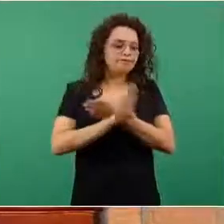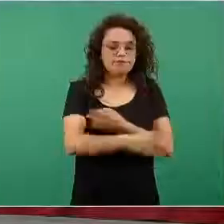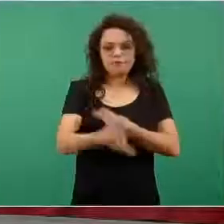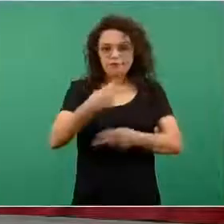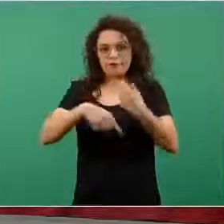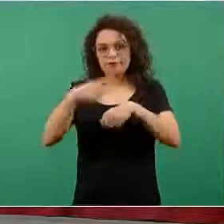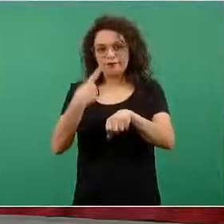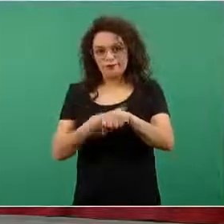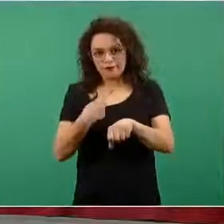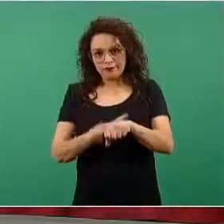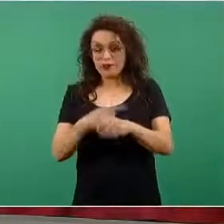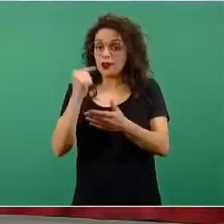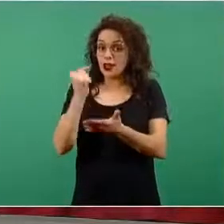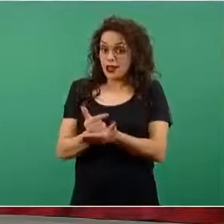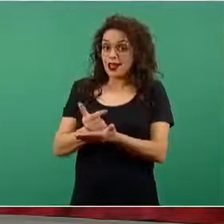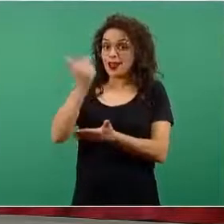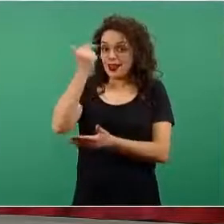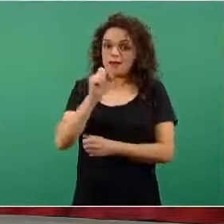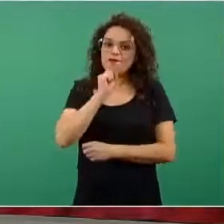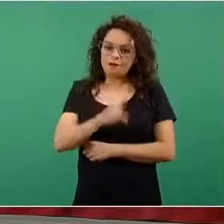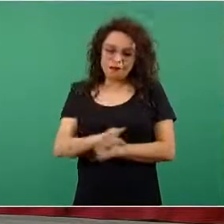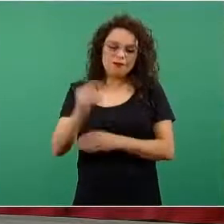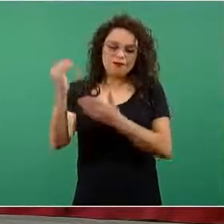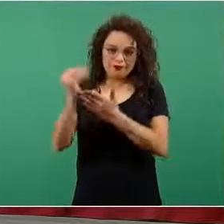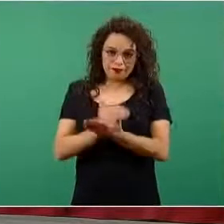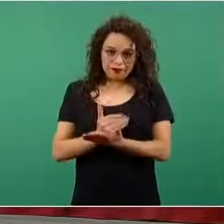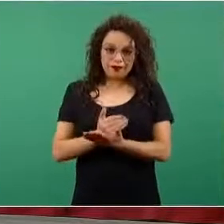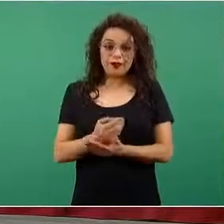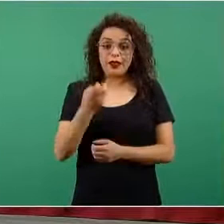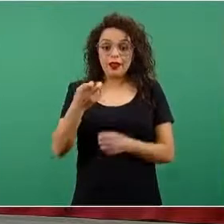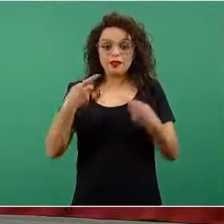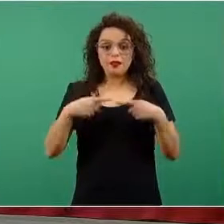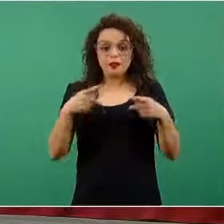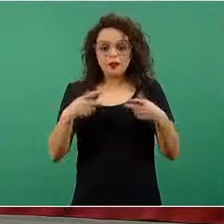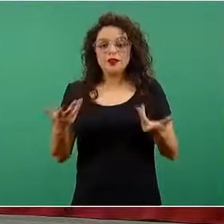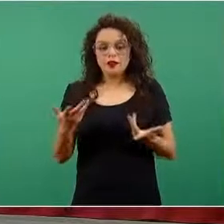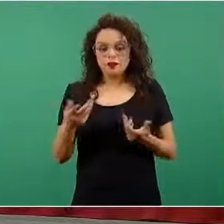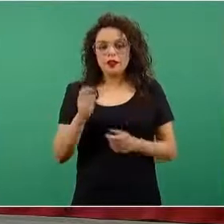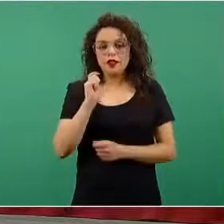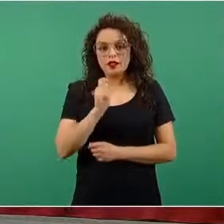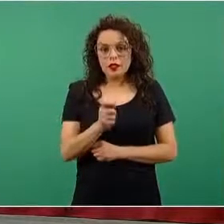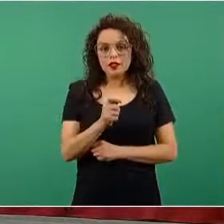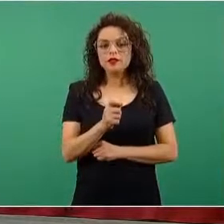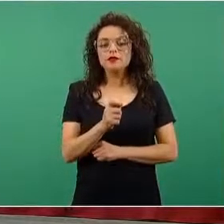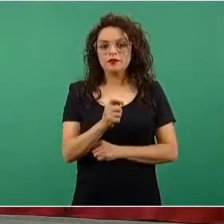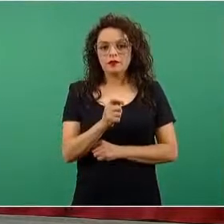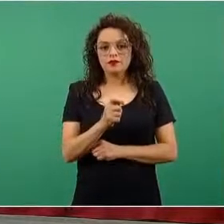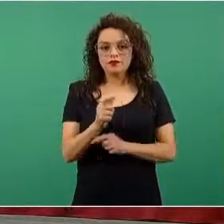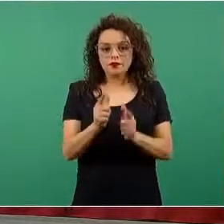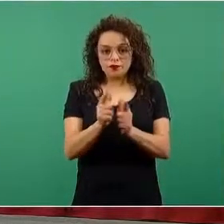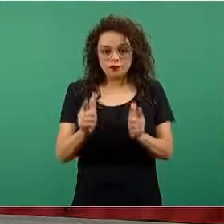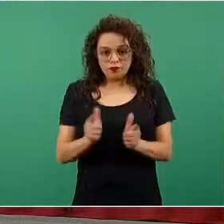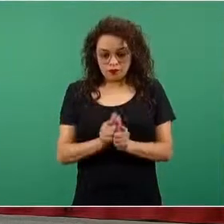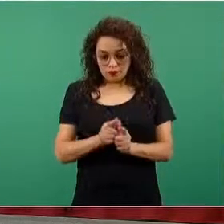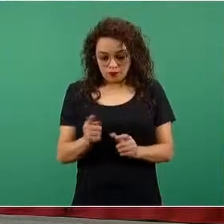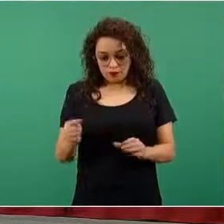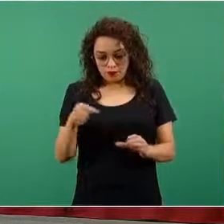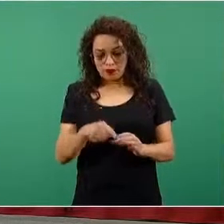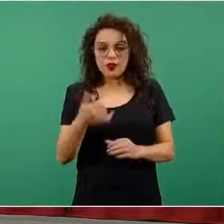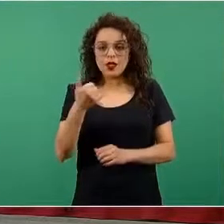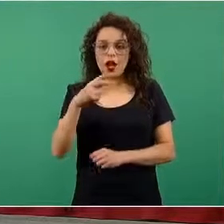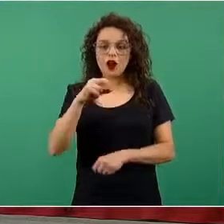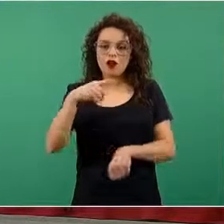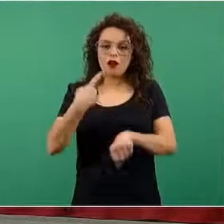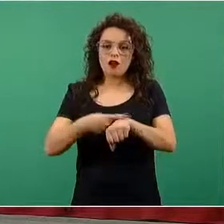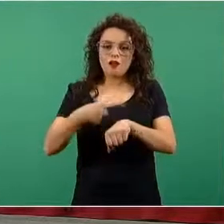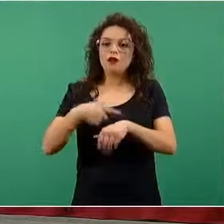enfermedad grave, pues bueno, son personas entonces que se van más bien sumando al grupo que esperamos ya no puedan enfermar en